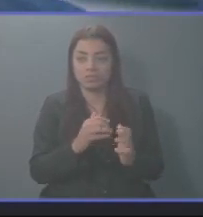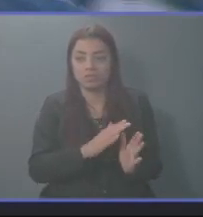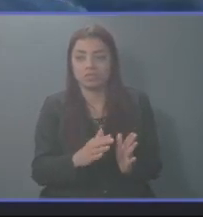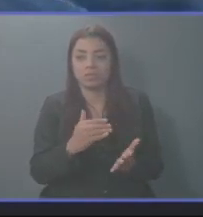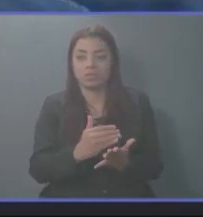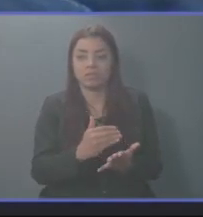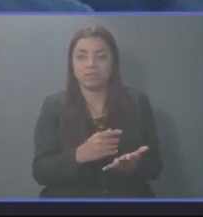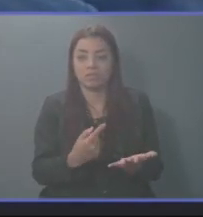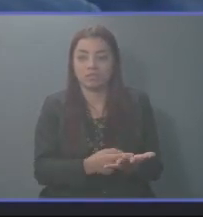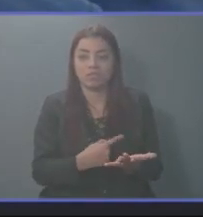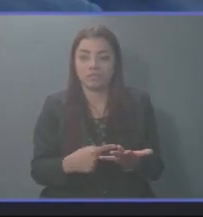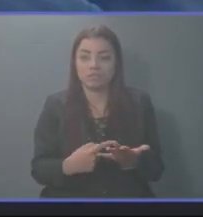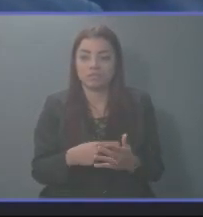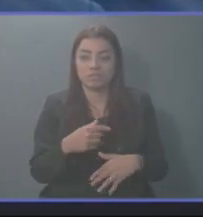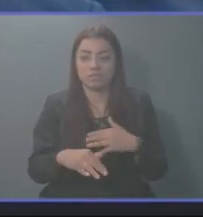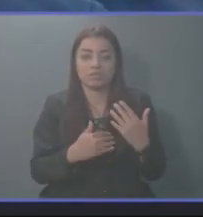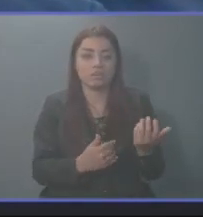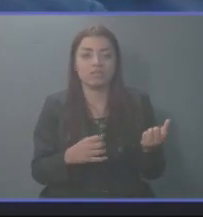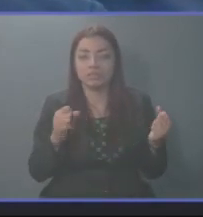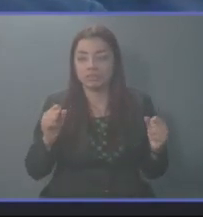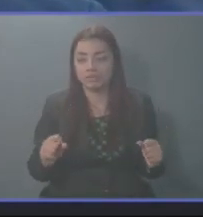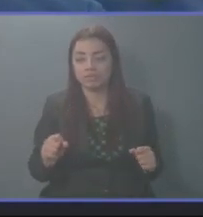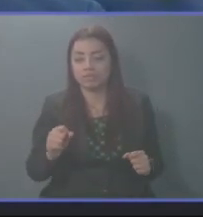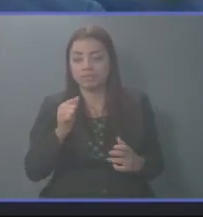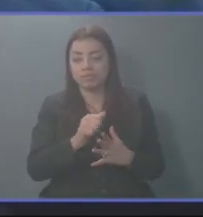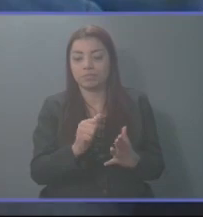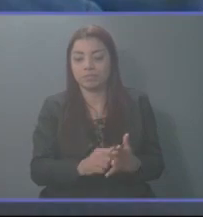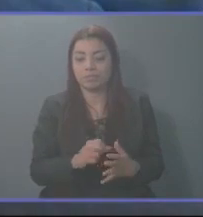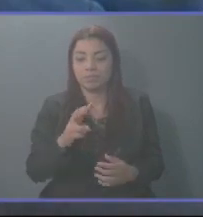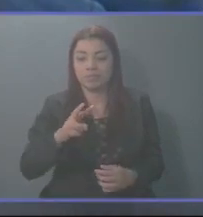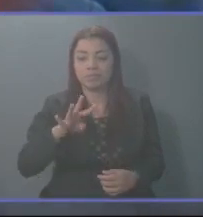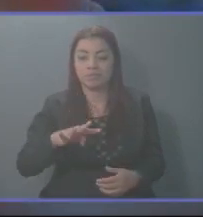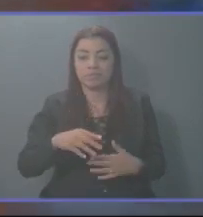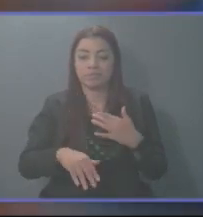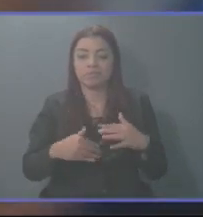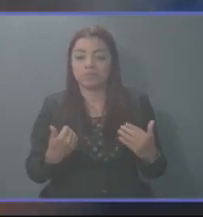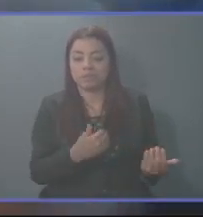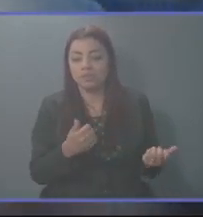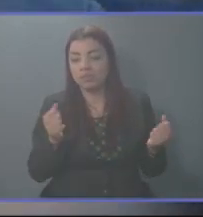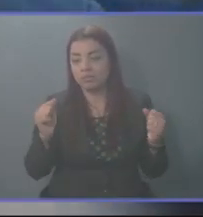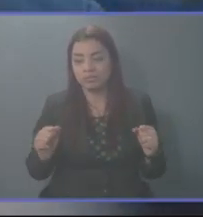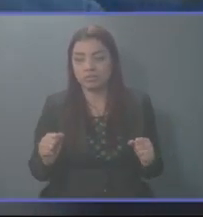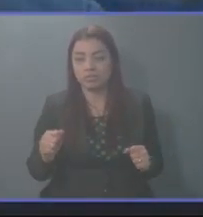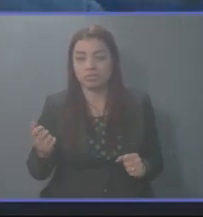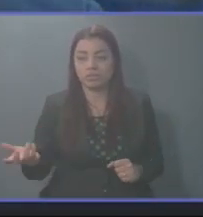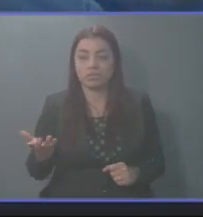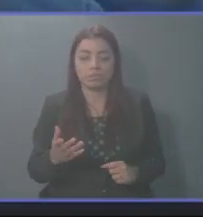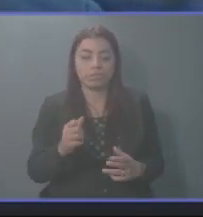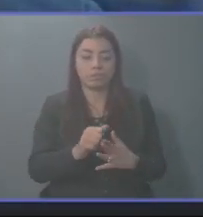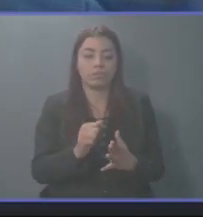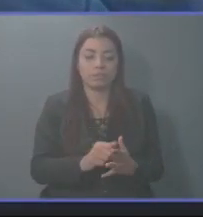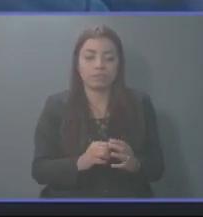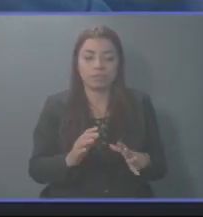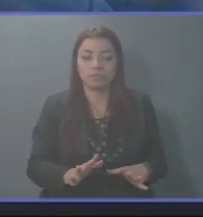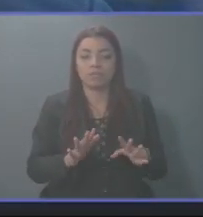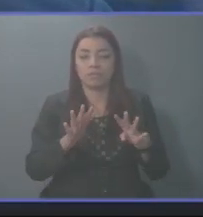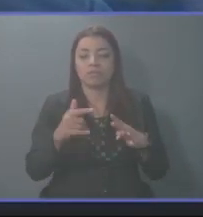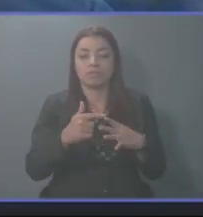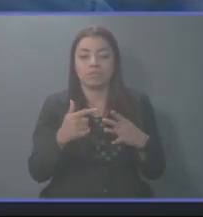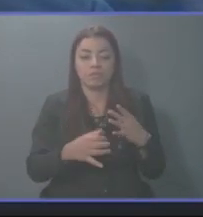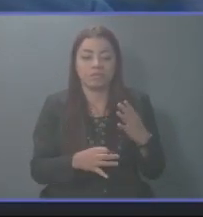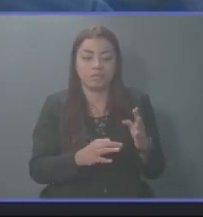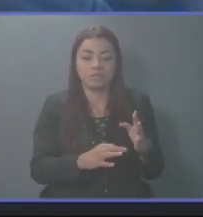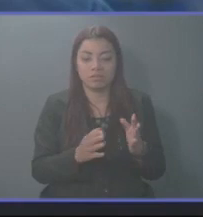meses. Sobre la observación al artículo 24, se acepta la observación y se deja la redacción del artículo 19 de la Ley General